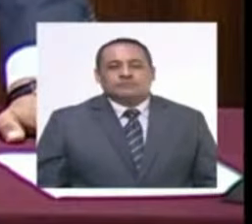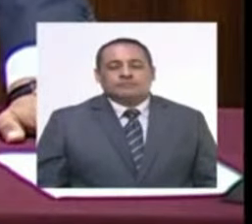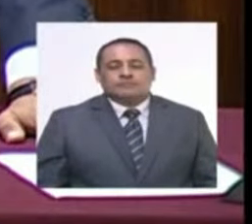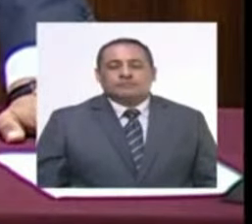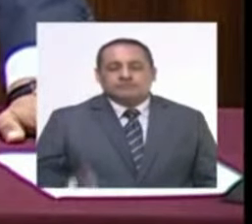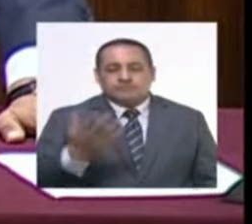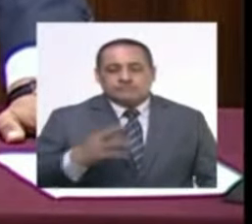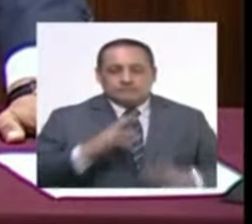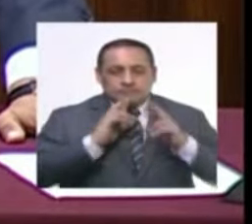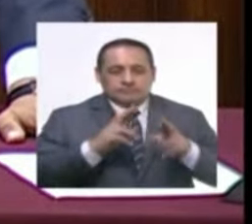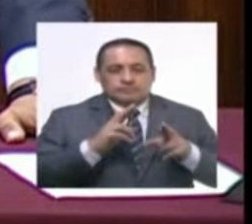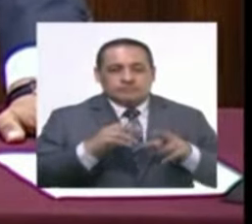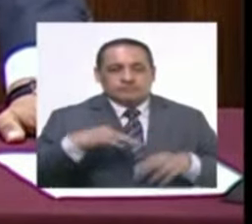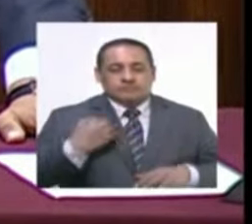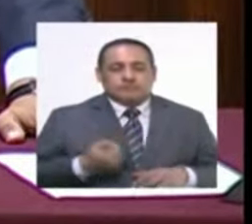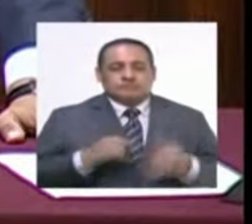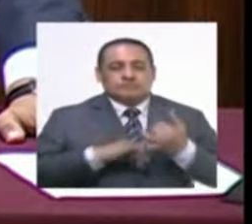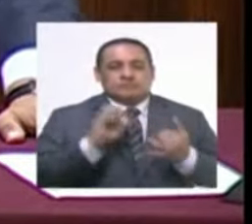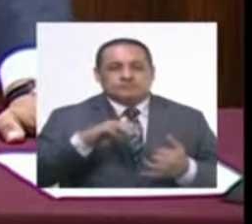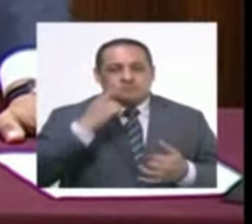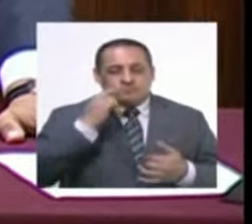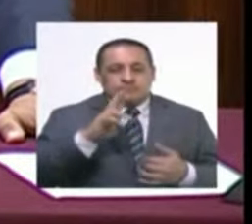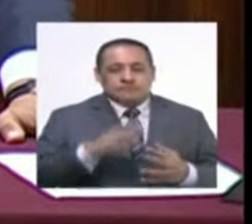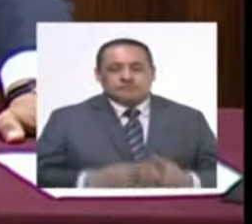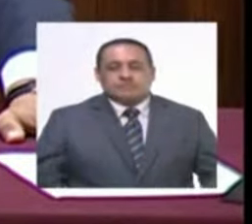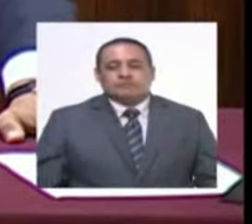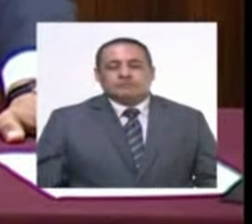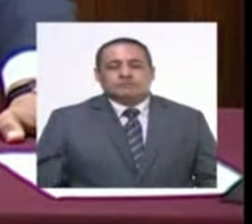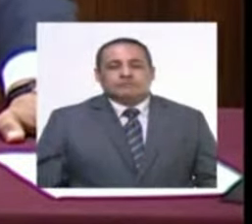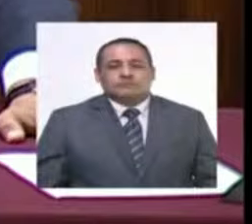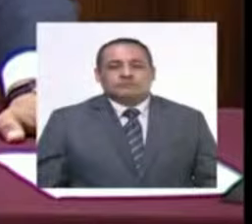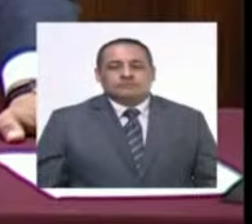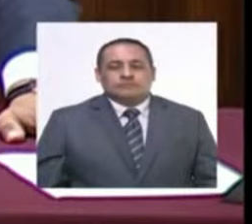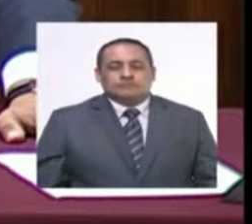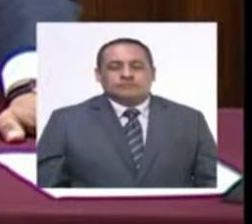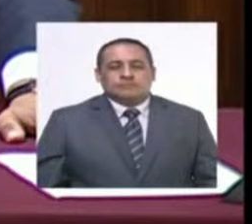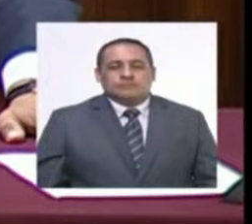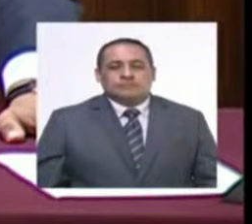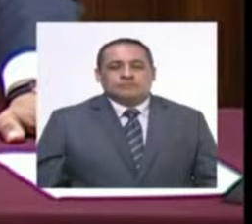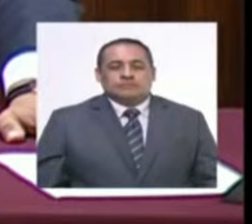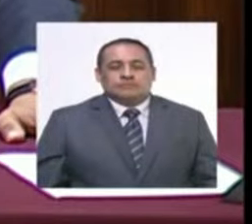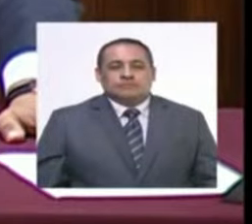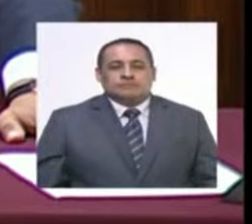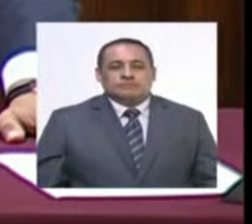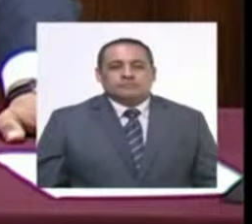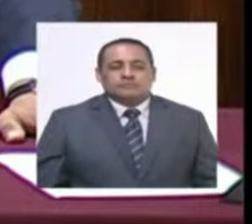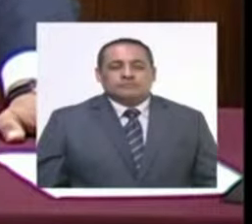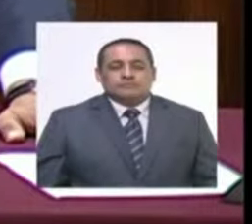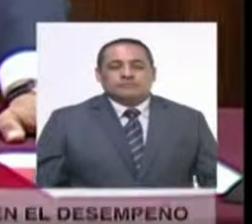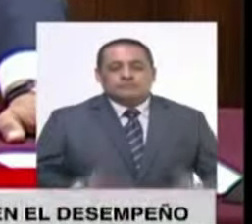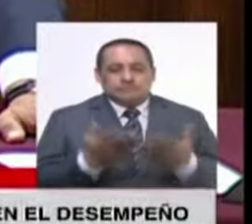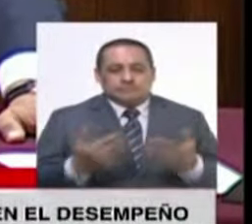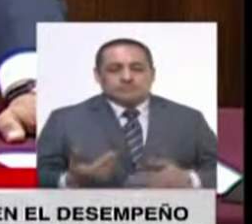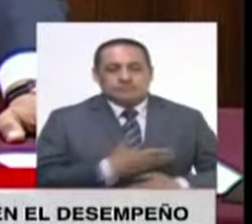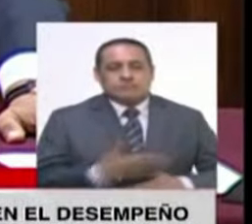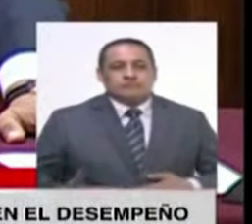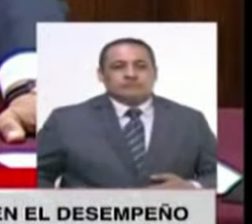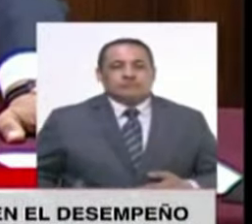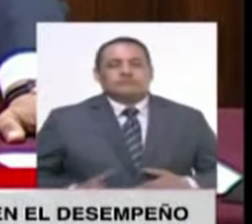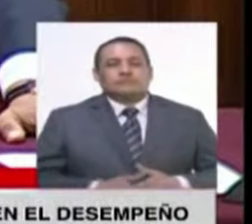Para que responda, señor Samir Villaverde. Sí. Como le comenté, señor presidente,